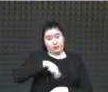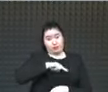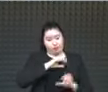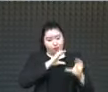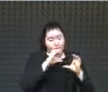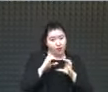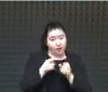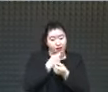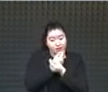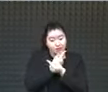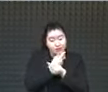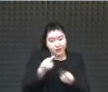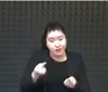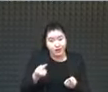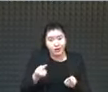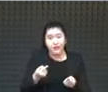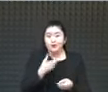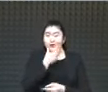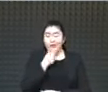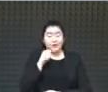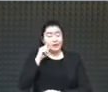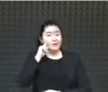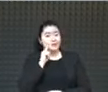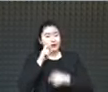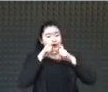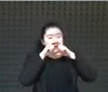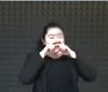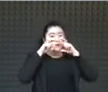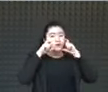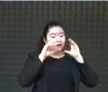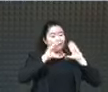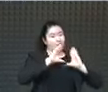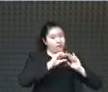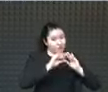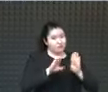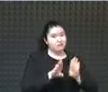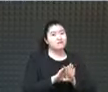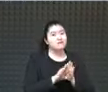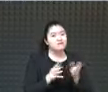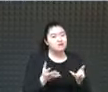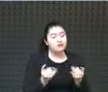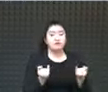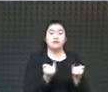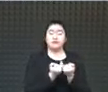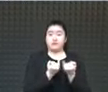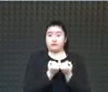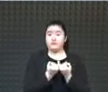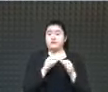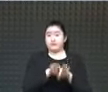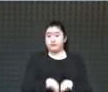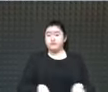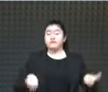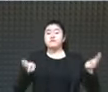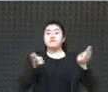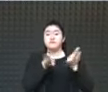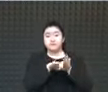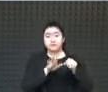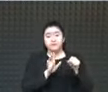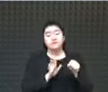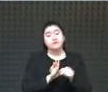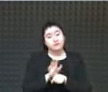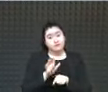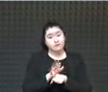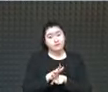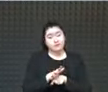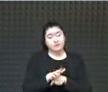cubrebocas, todo lo que ya han vivido nuestros niños y niñas, pero también es muy importante por los impactos que puede tener a largo